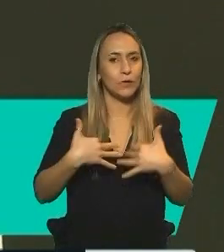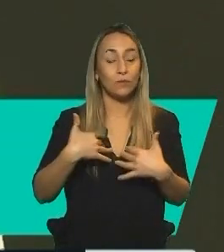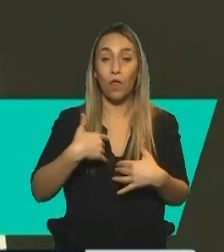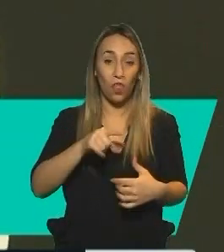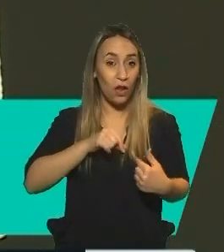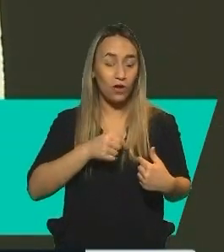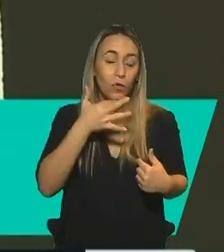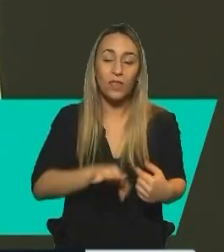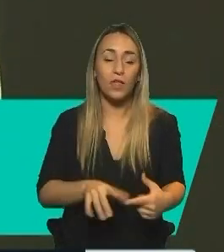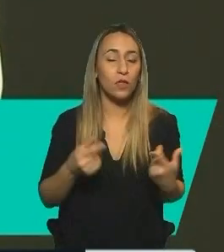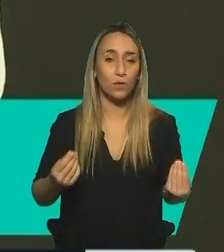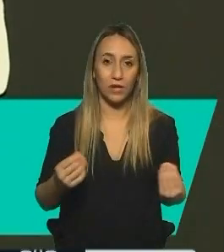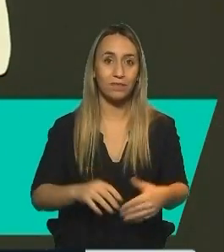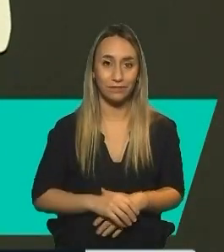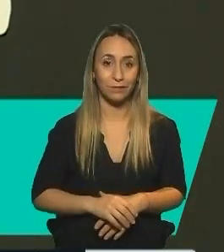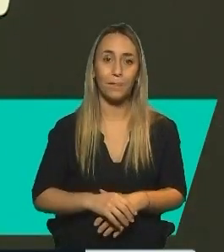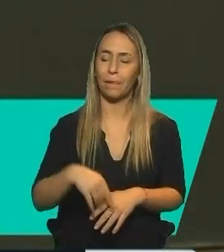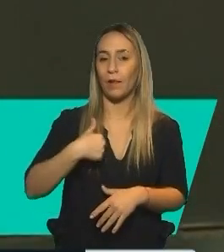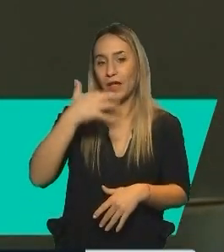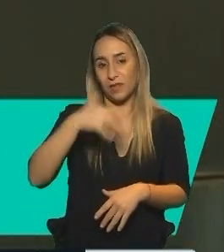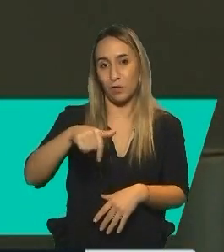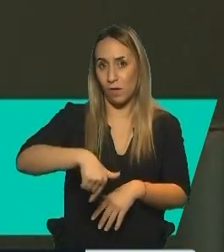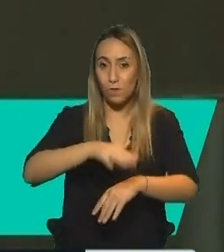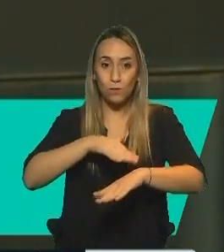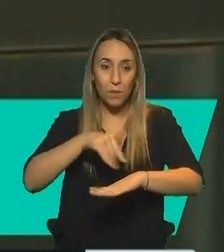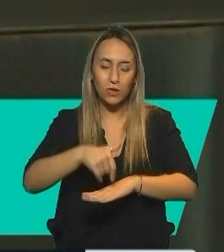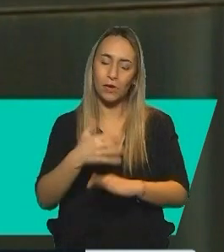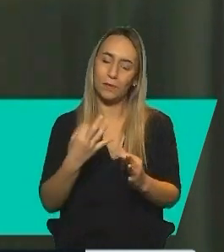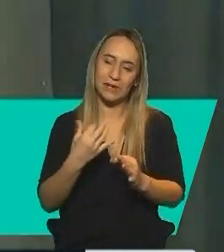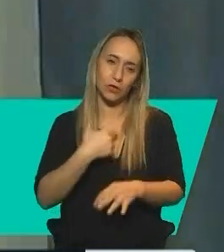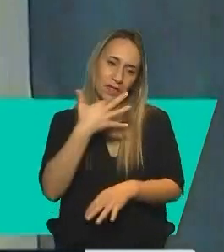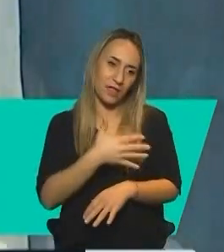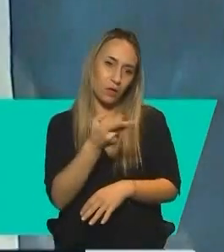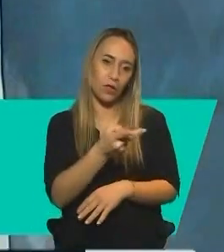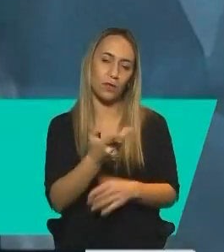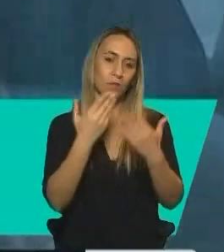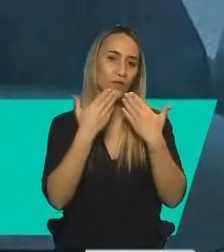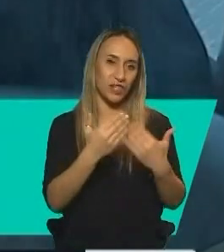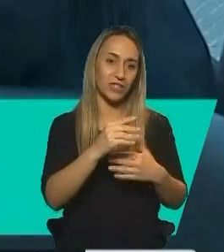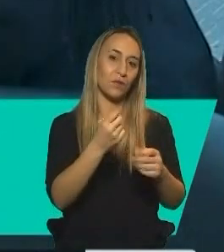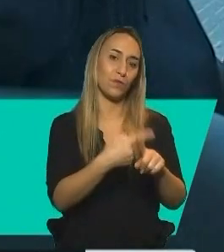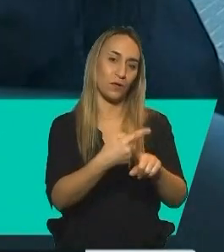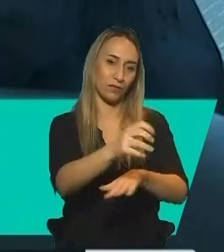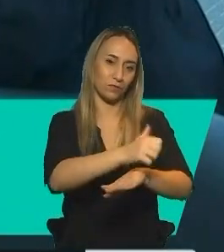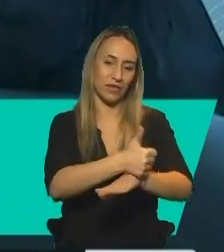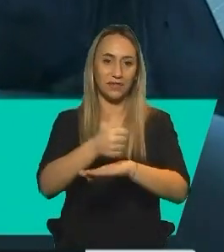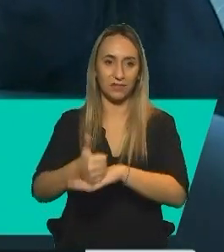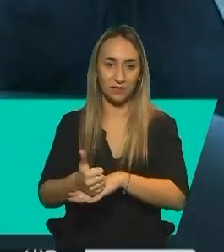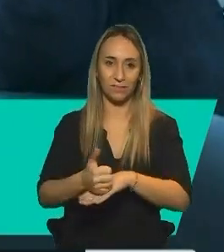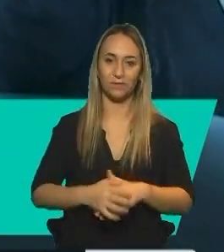una mañana muy especial, entendemos por lo que están pasando, y les agradecemos que estén con nosotros acá